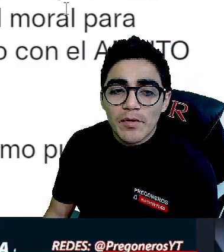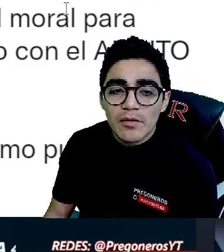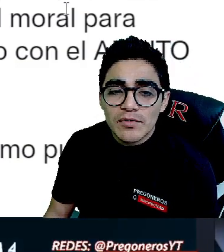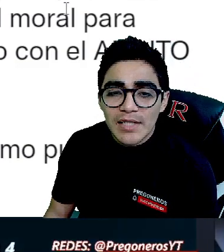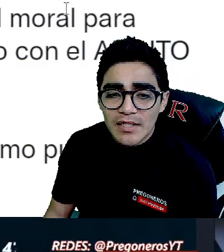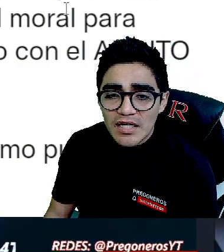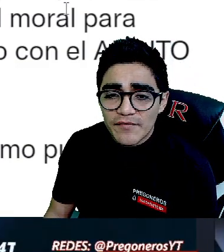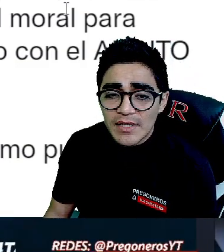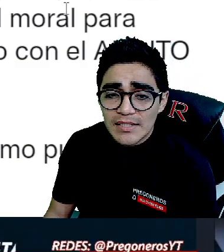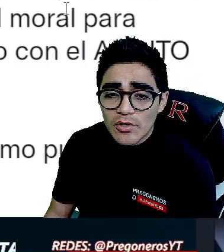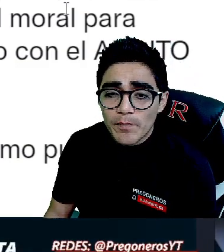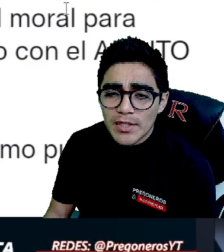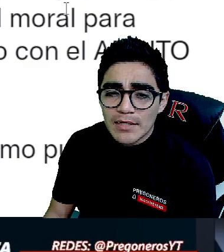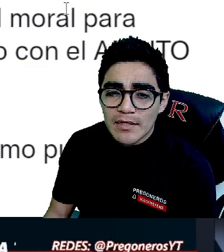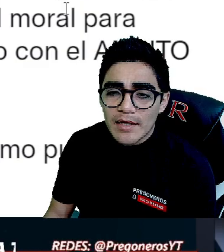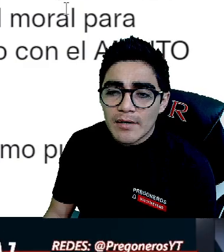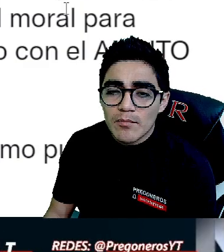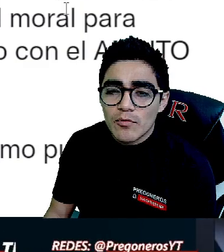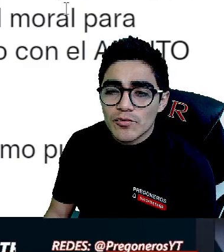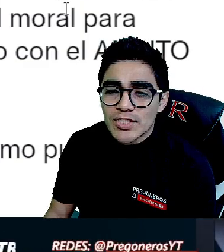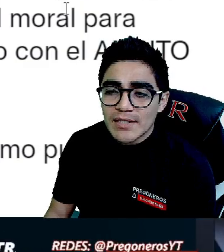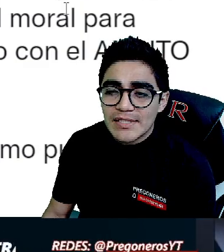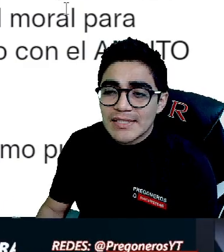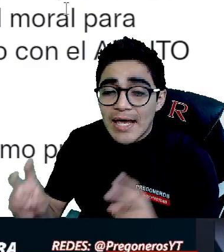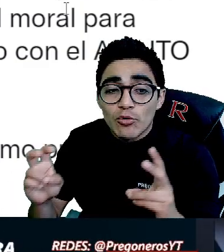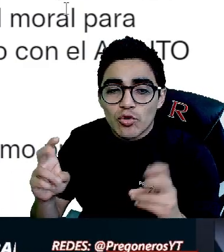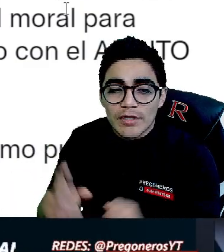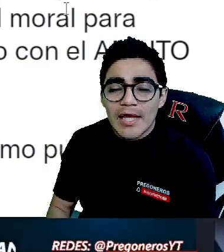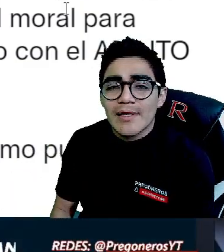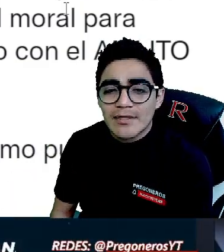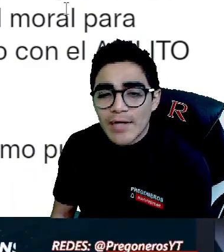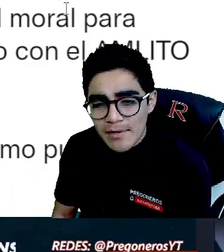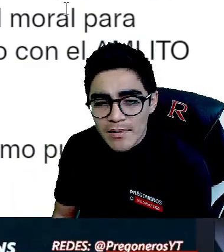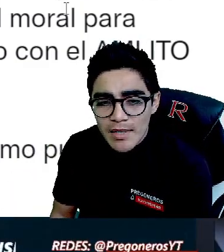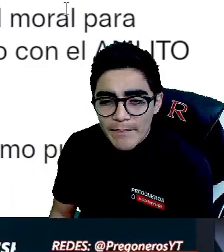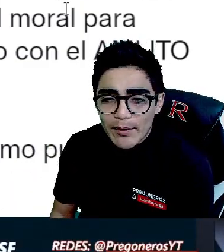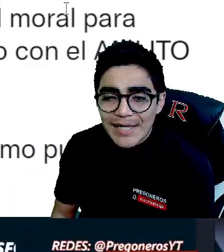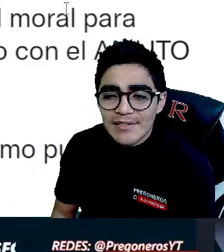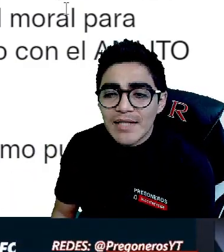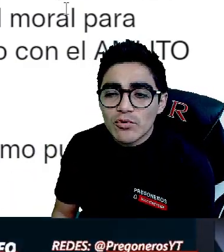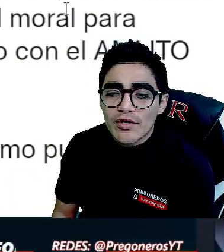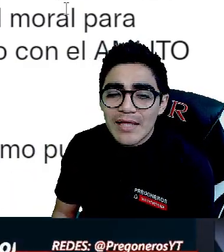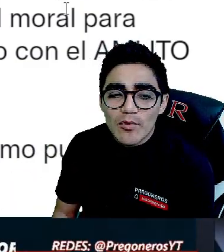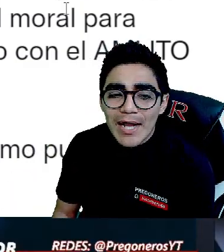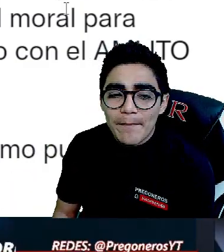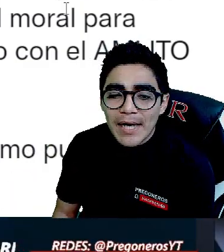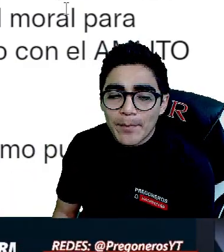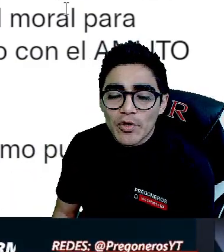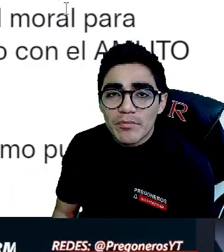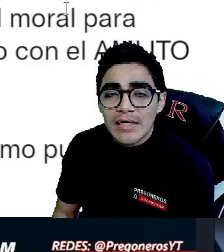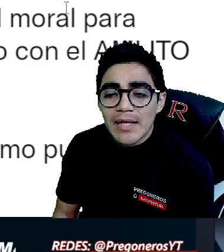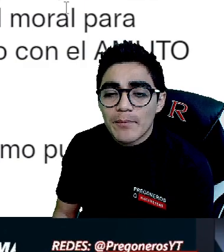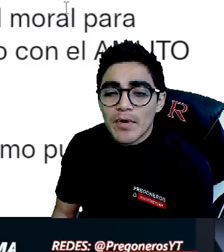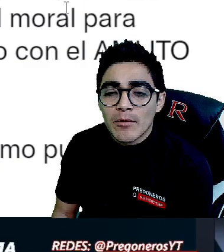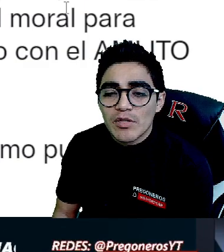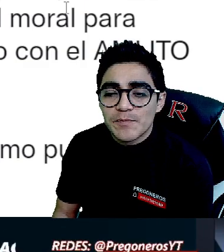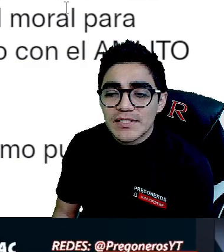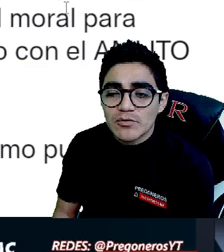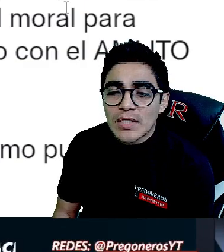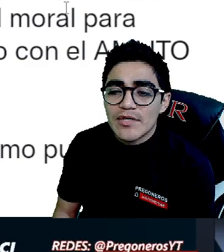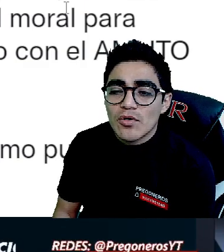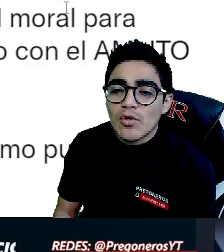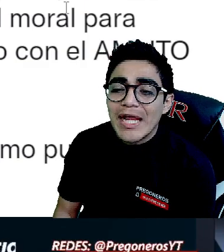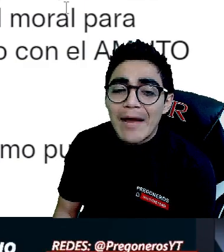electoral del poder judicial de la federación podrá tener mucha disque autoridad electoral pero carecen de autoridad moral para prohibirle al pueblo